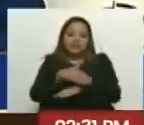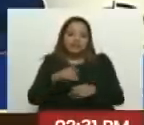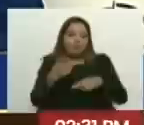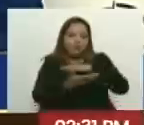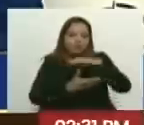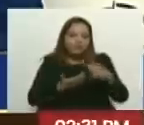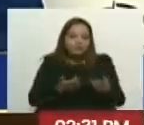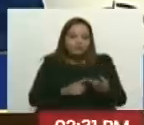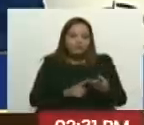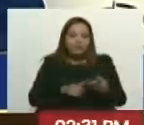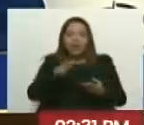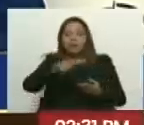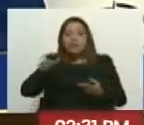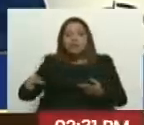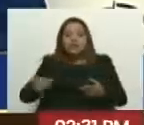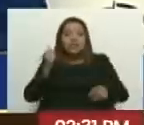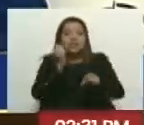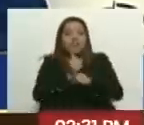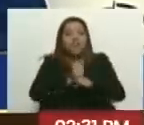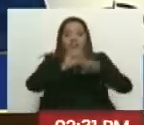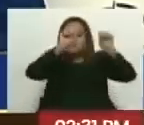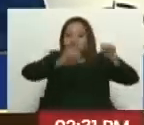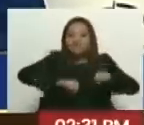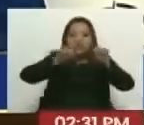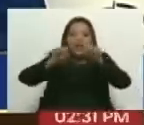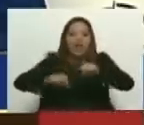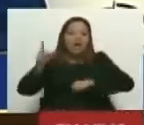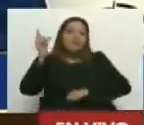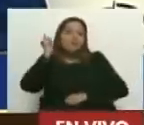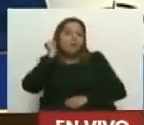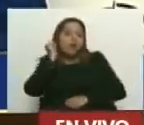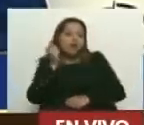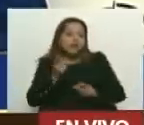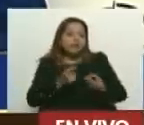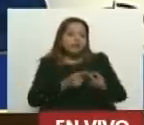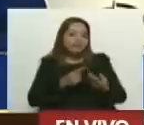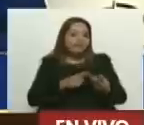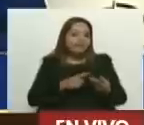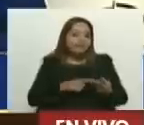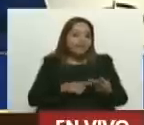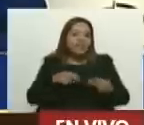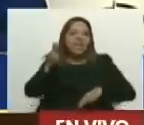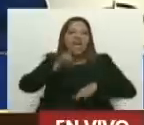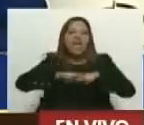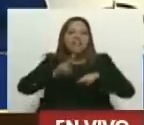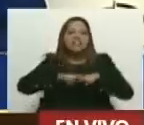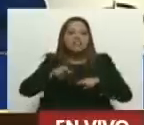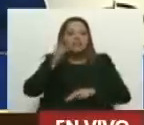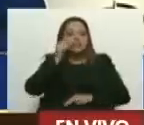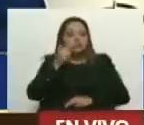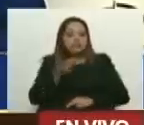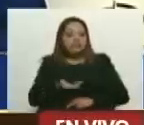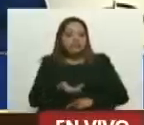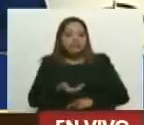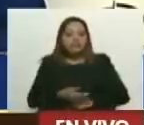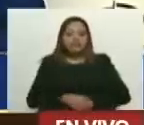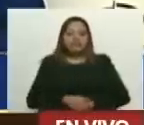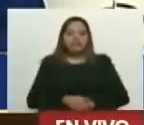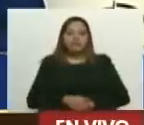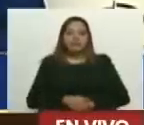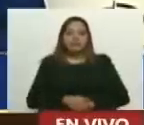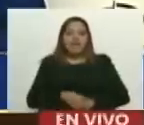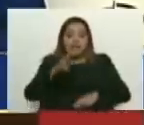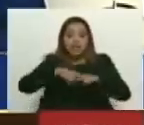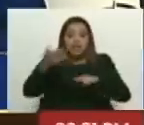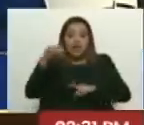a comerciantes, a mujeres, a niños que sufren